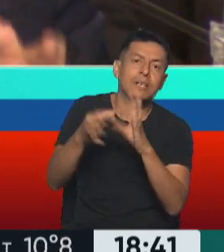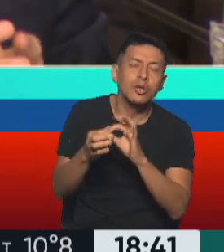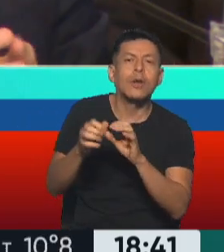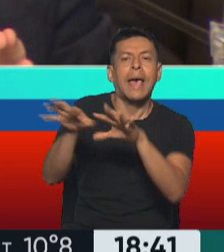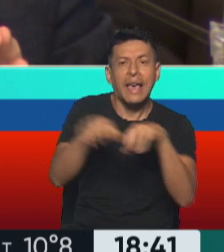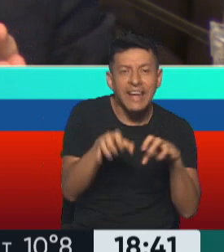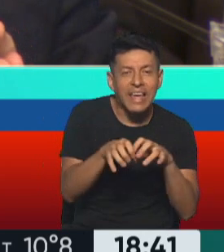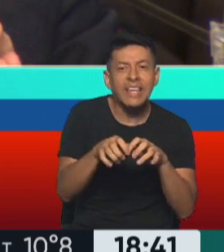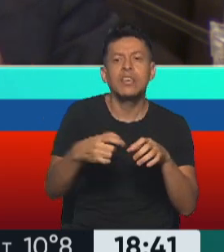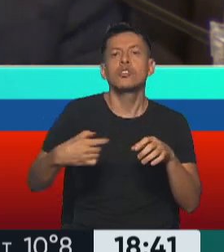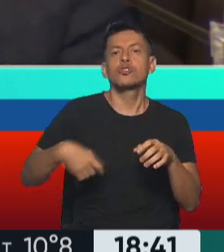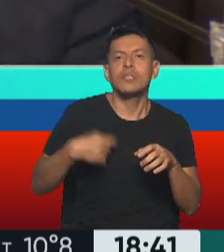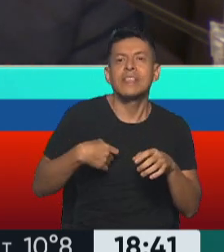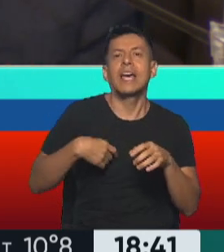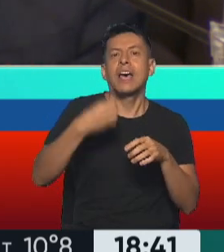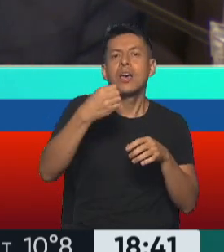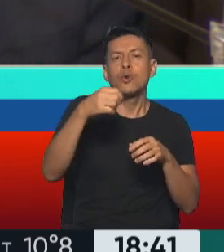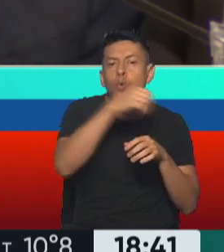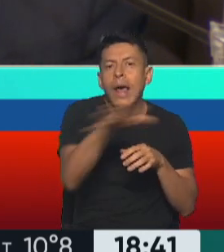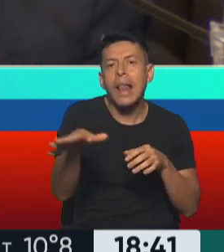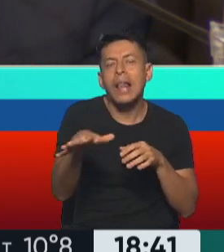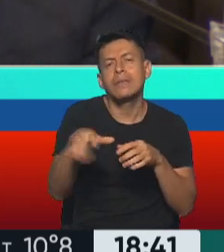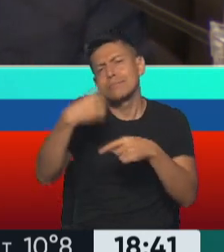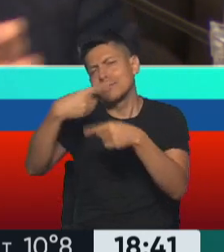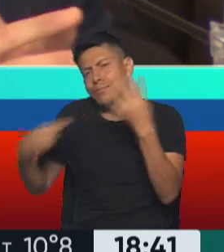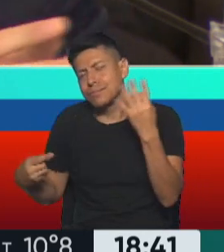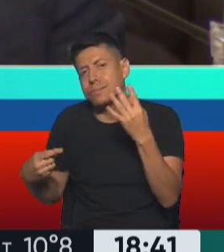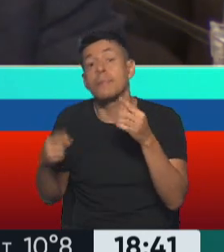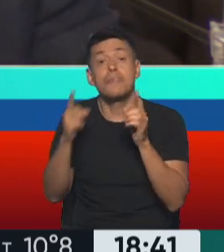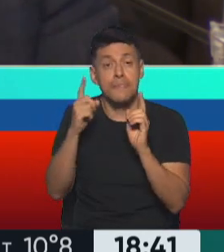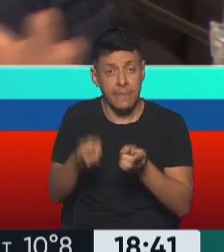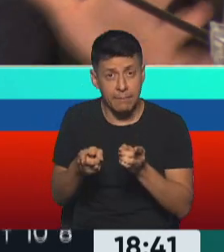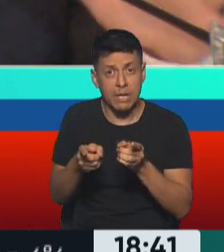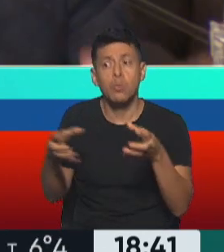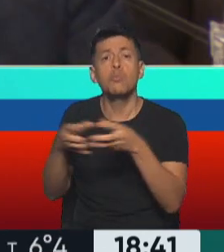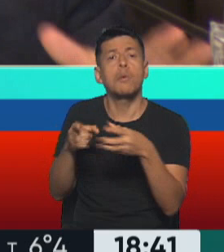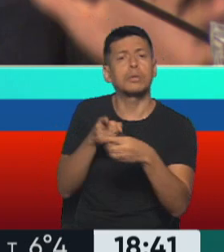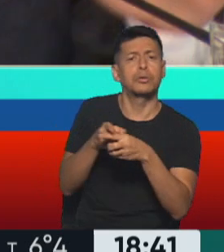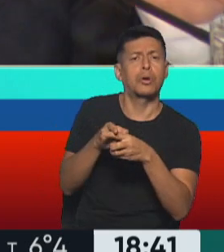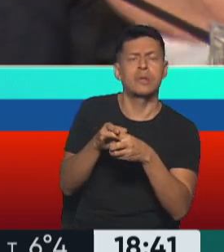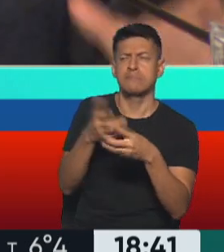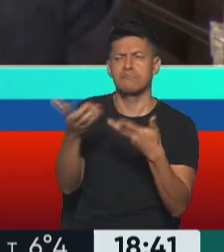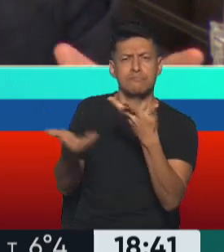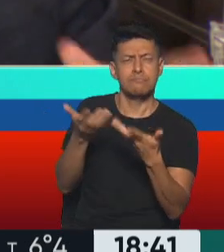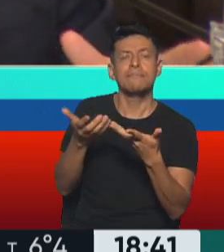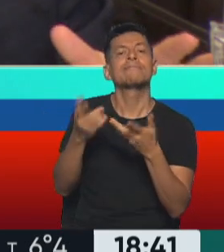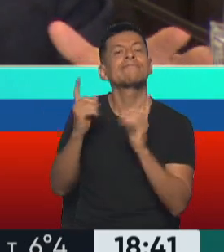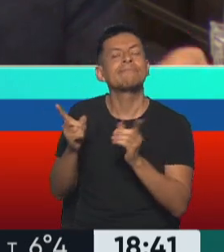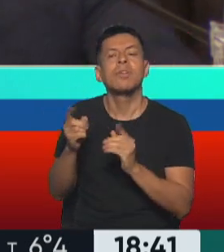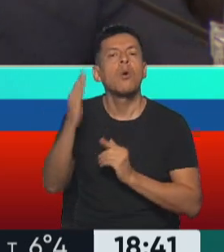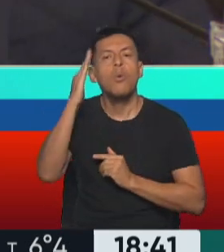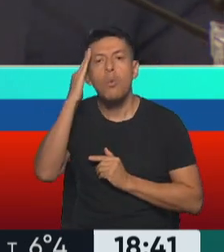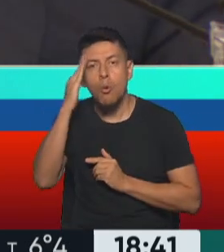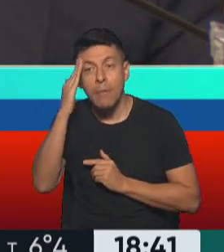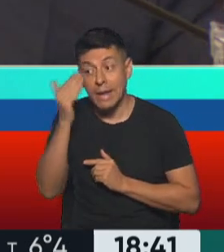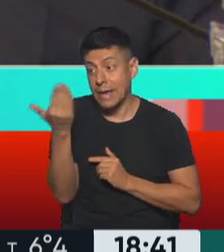Rural, Coninagro y demás, sino también en cierto sector de la oposición. Pero Guzmán igualmente respondió,